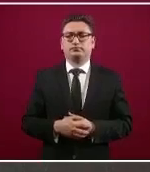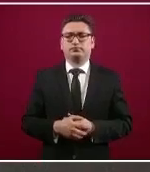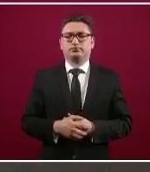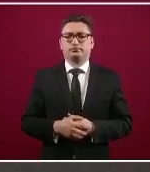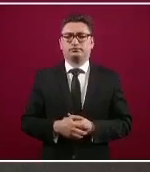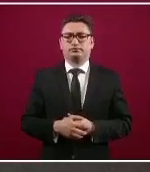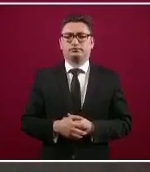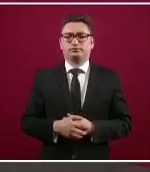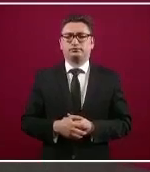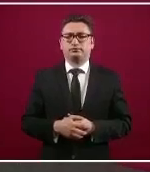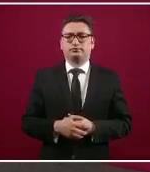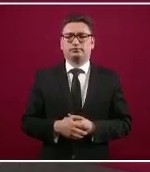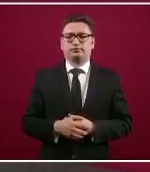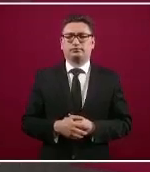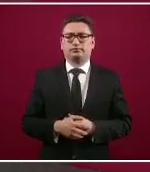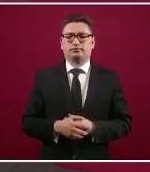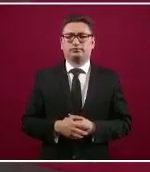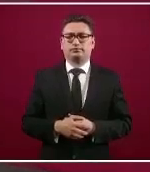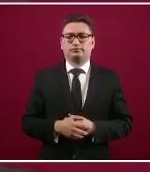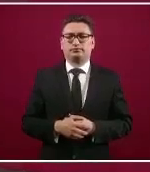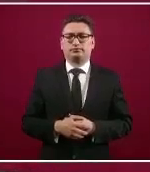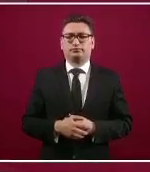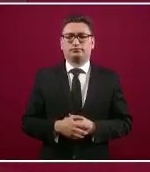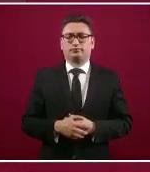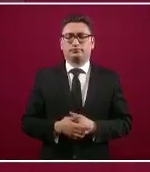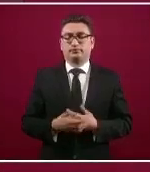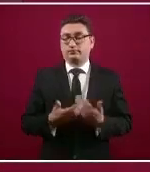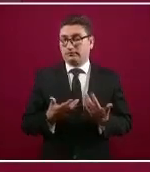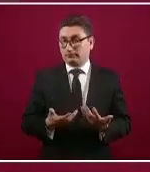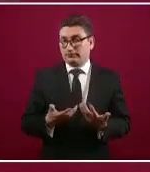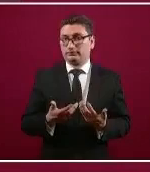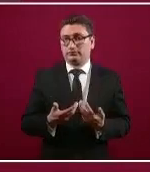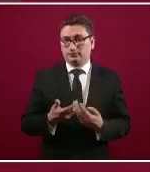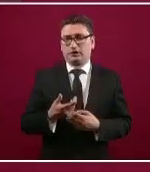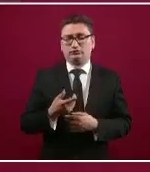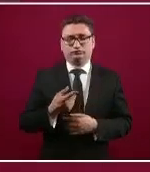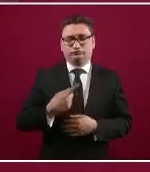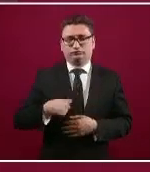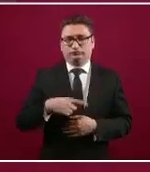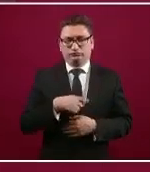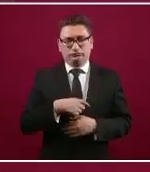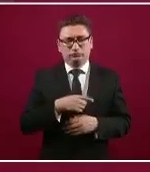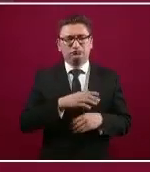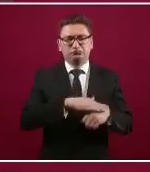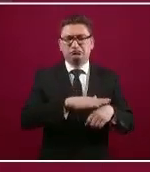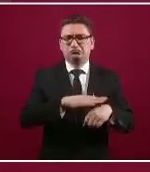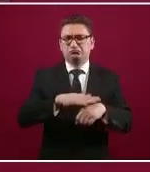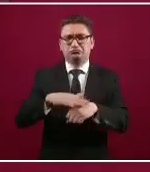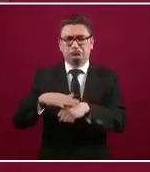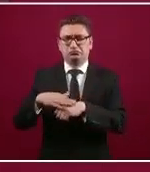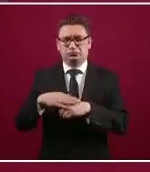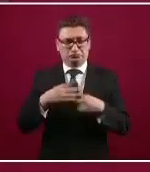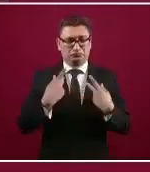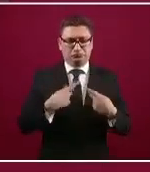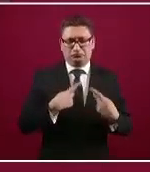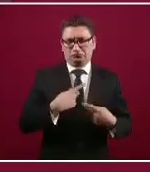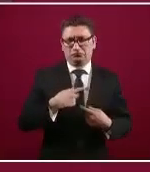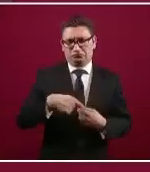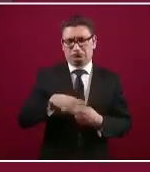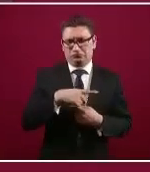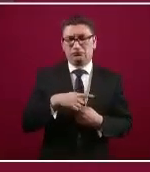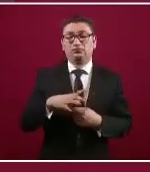Y de esa manera estamos llevando a cabo el reclutamiento. Ya tenemos